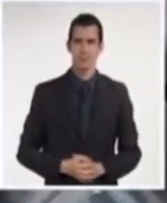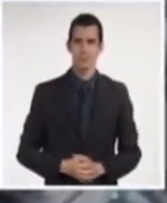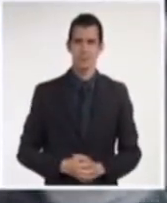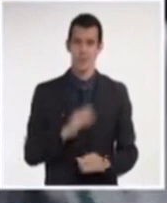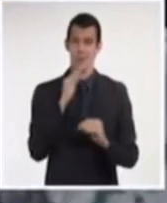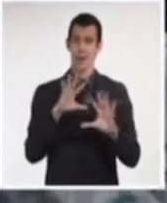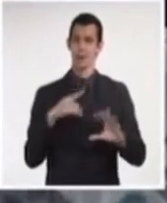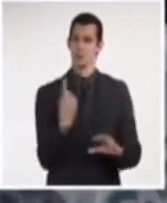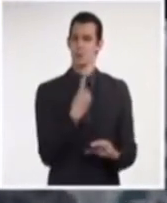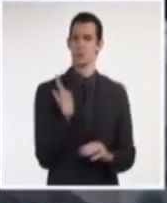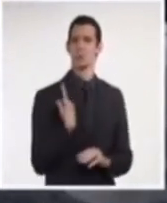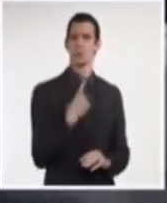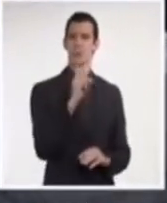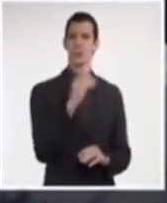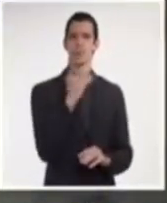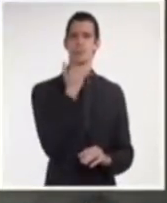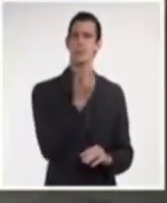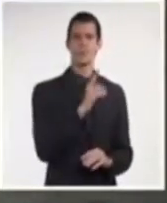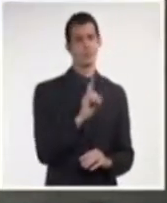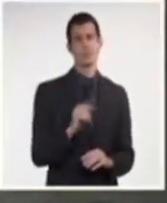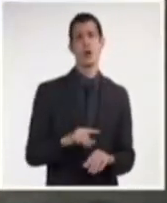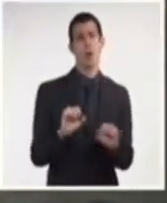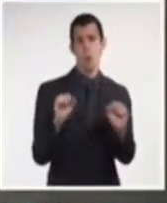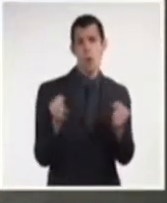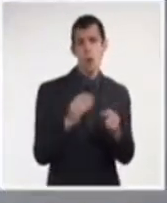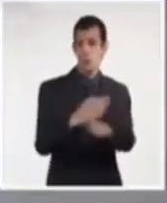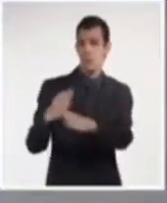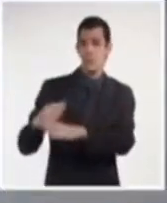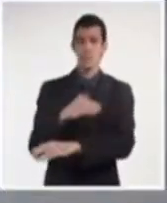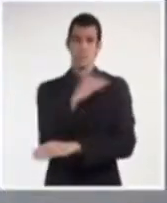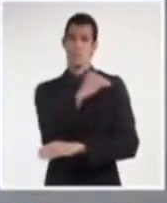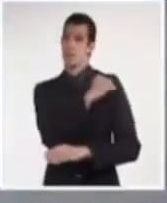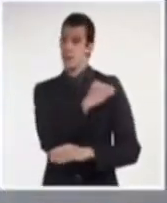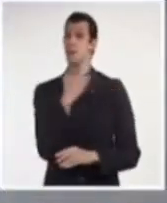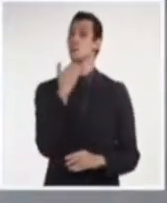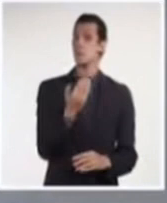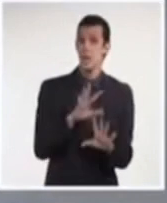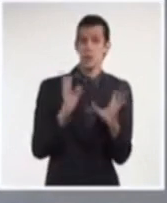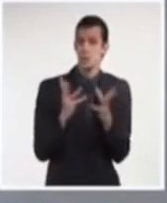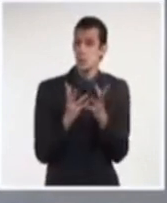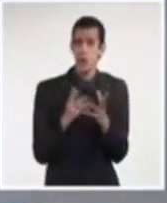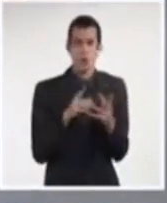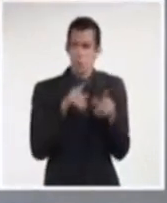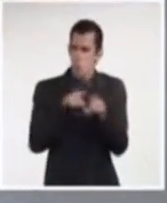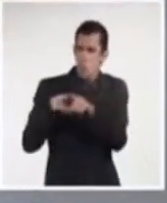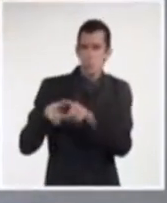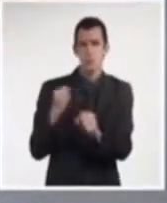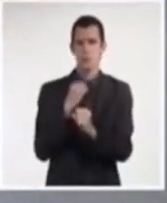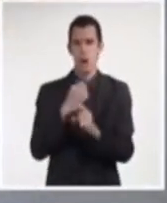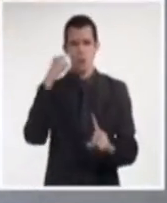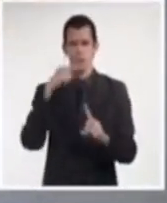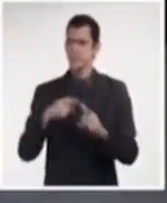Este trabajo cooperado, organizado y con los demás miembros del sistema del Ministerio del Interior nos ha permitido enfrentar resueltamente